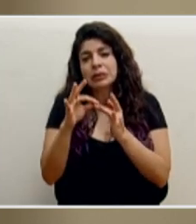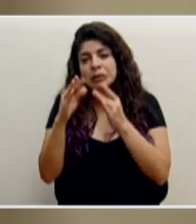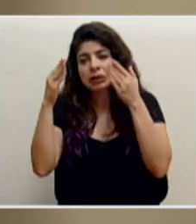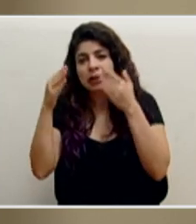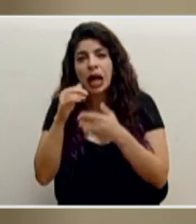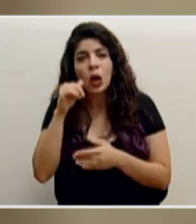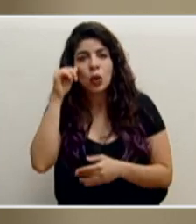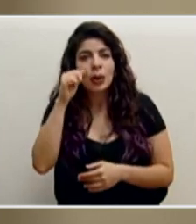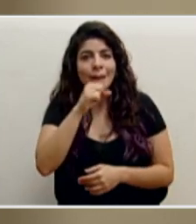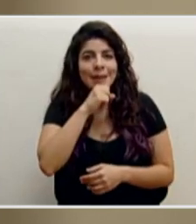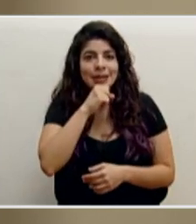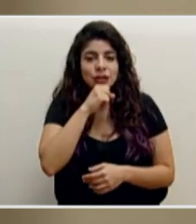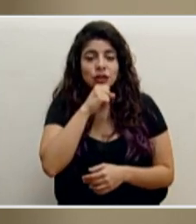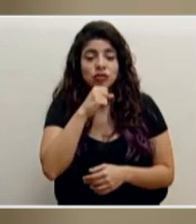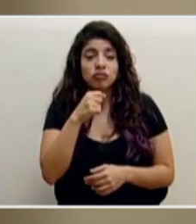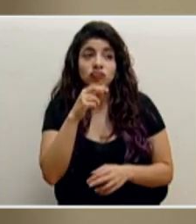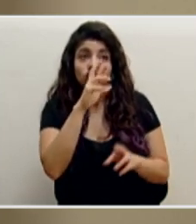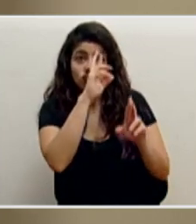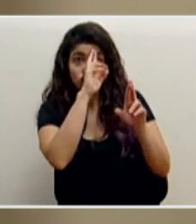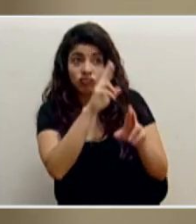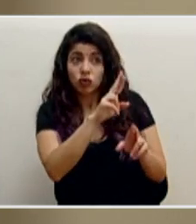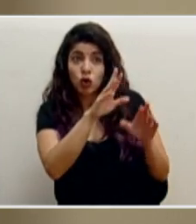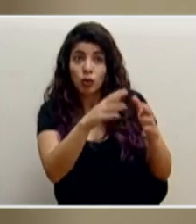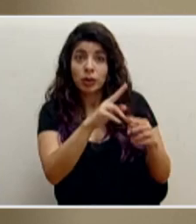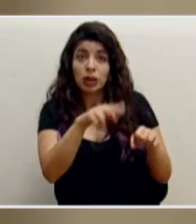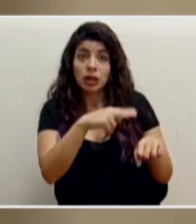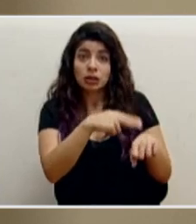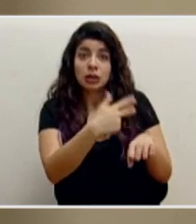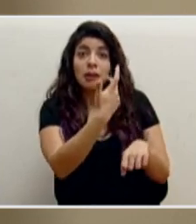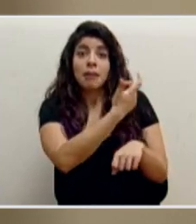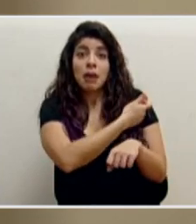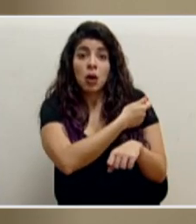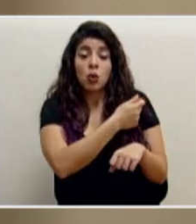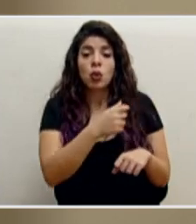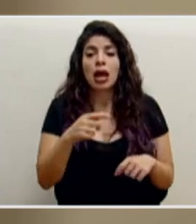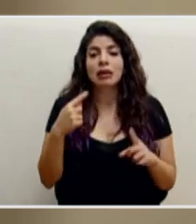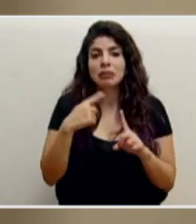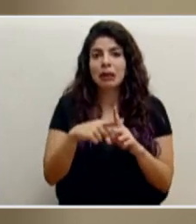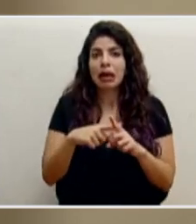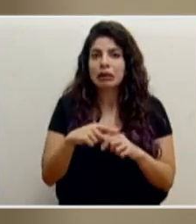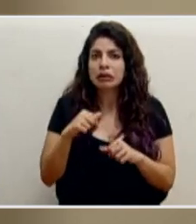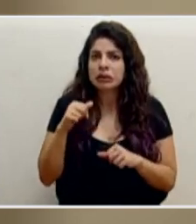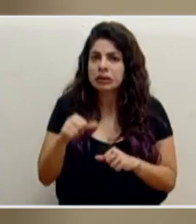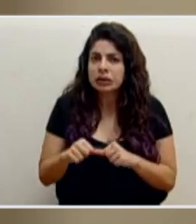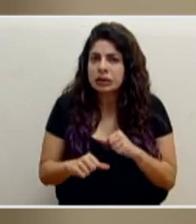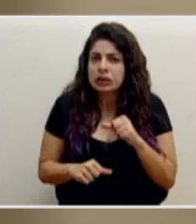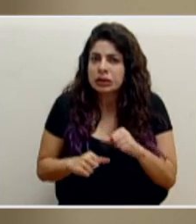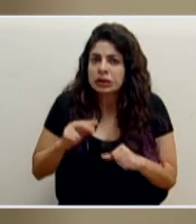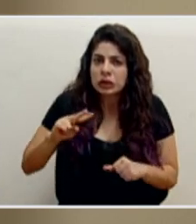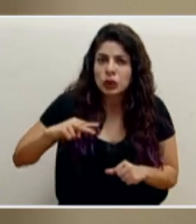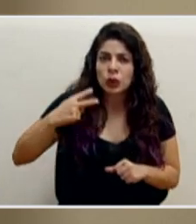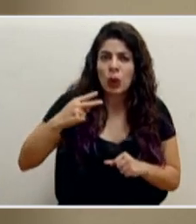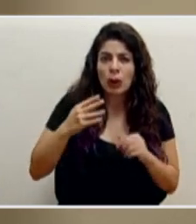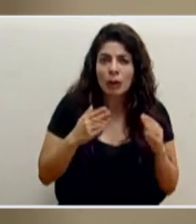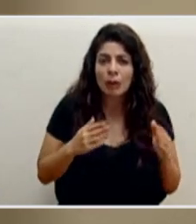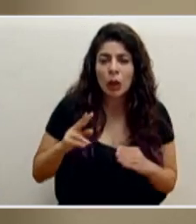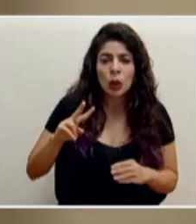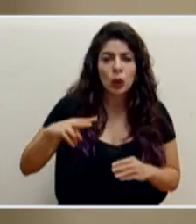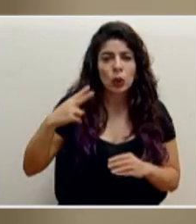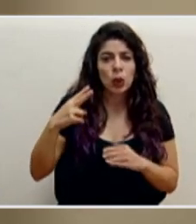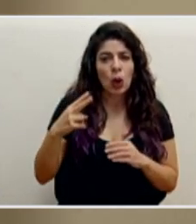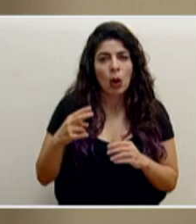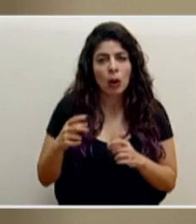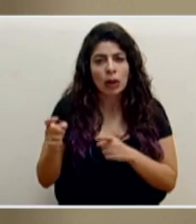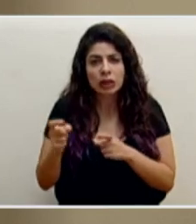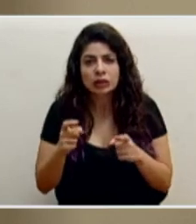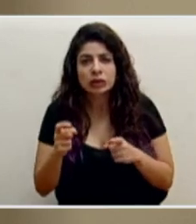mayores. Siguiendo el lineamiento de la Comisión Nacional de Vacunación y en un esfuerzo adicional de planificación y logística, vamos a